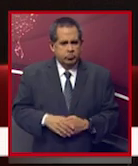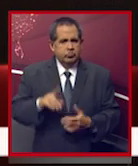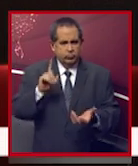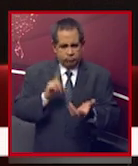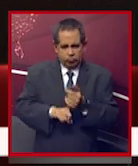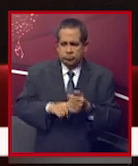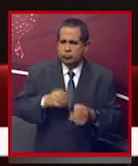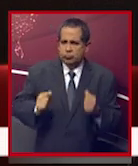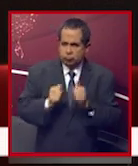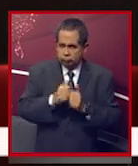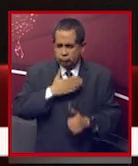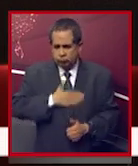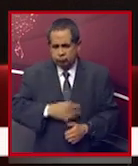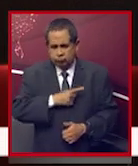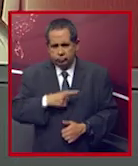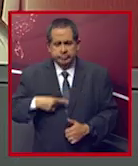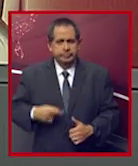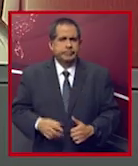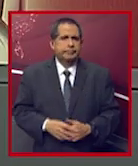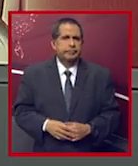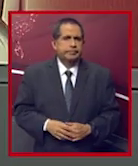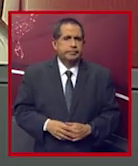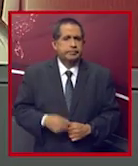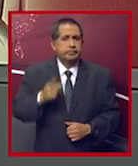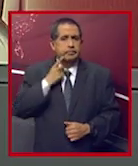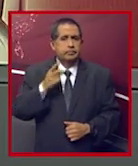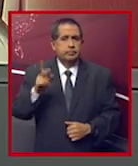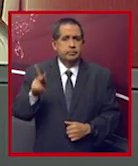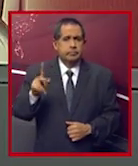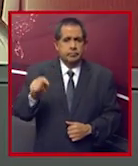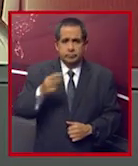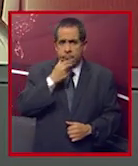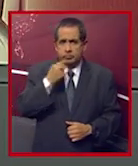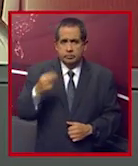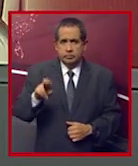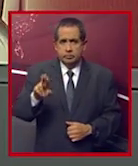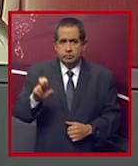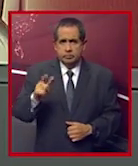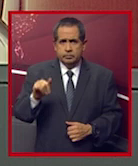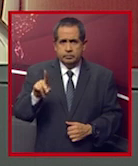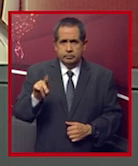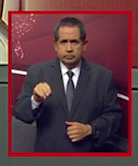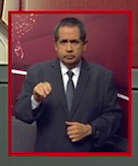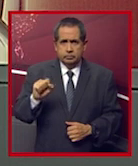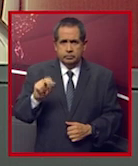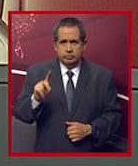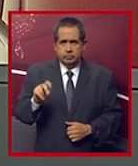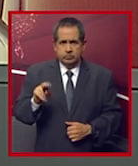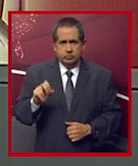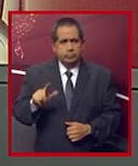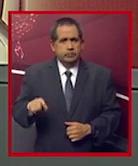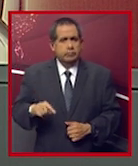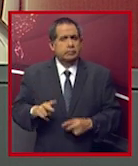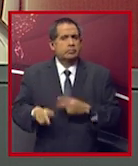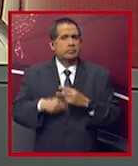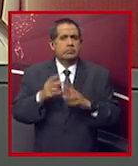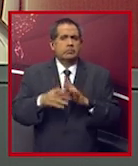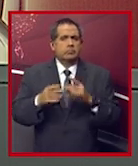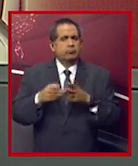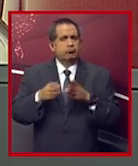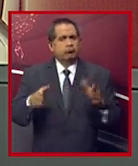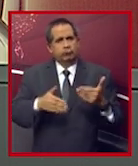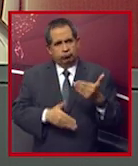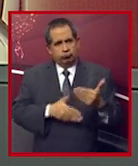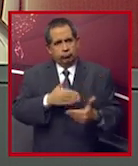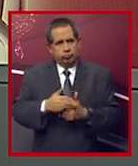no habrá justicia. El diputado del Partido del Trabajo, Reginaldo Sandoval Flores, afirmó que se pone en marcha un amplio